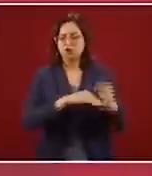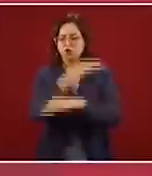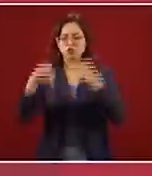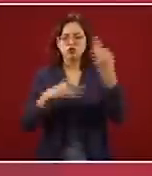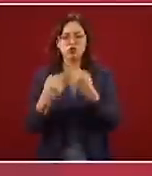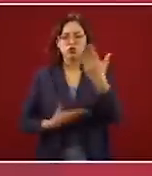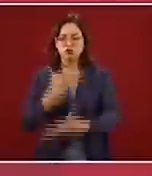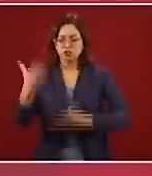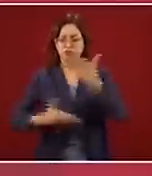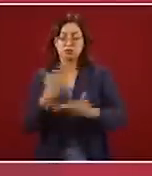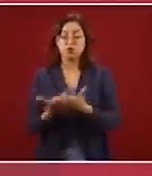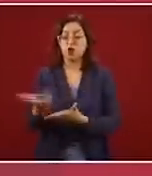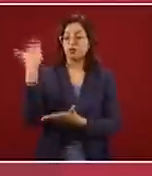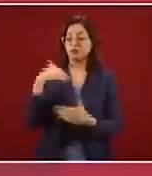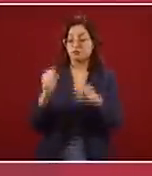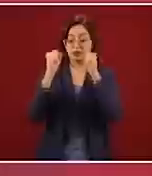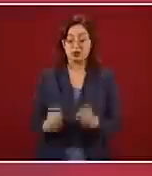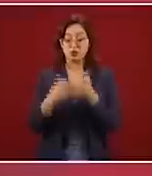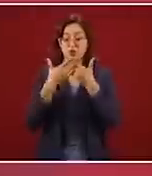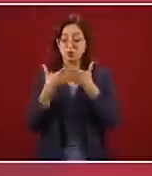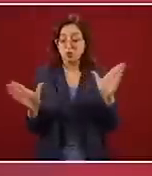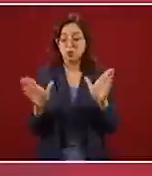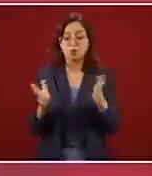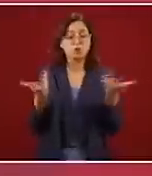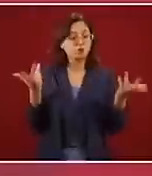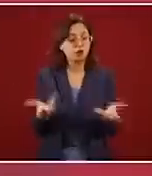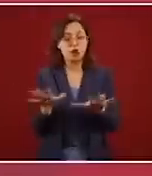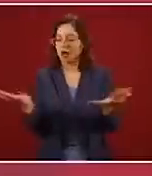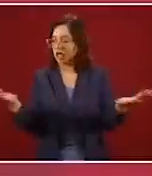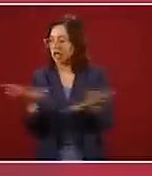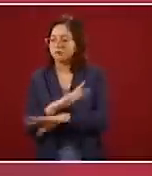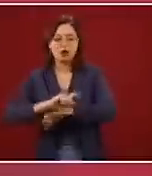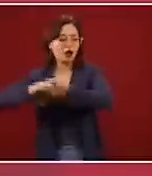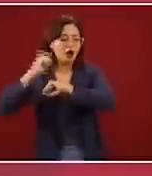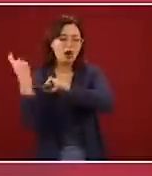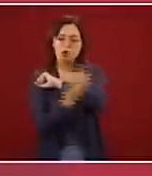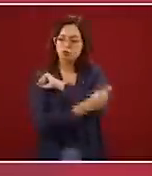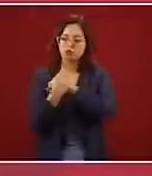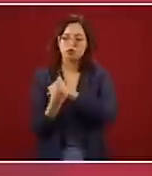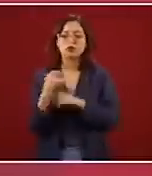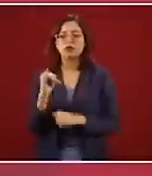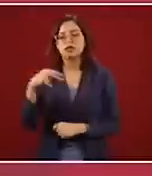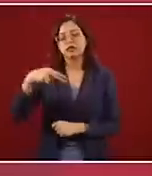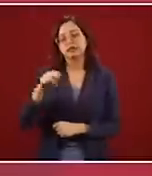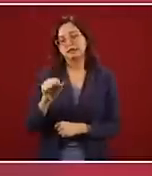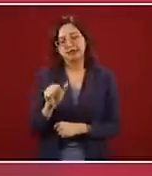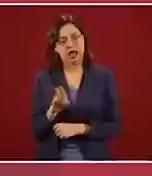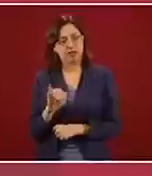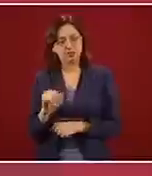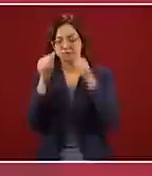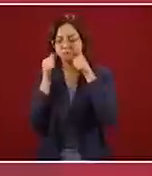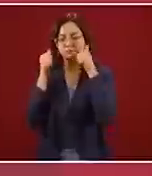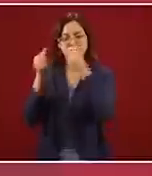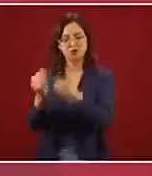el Seguro Popular, de manera directa, inmediata, automática, pasaron a ser cubiertos por el Instituto de Salud para el